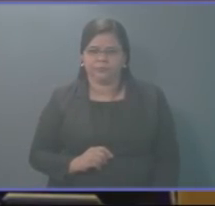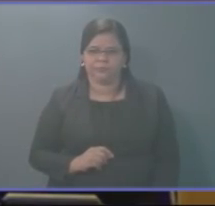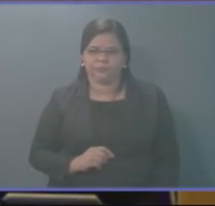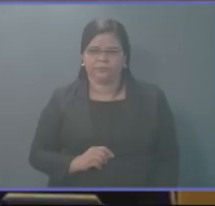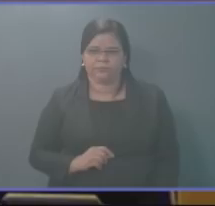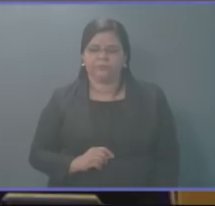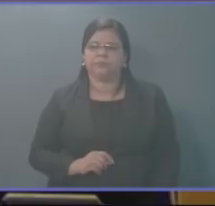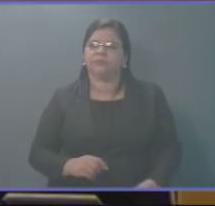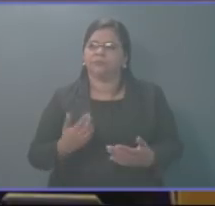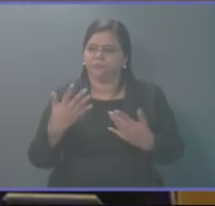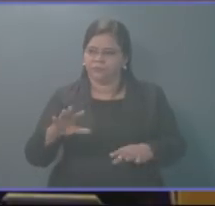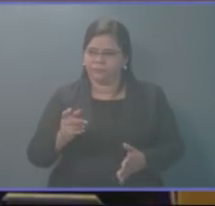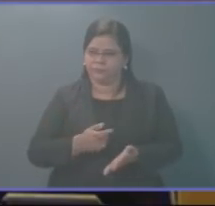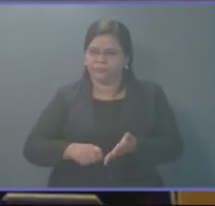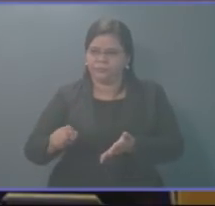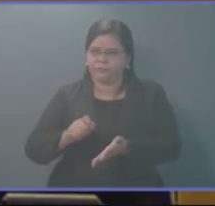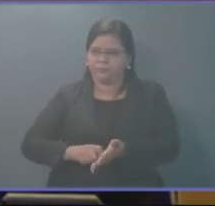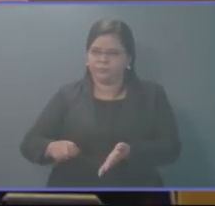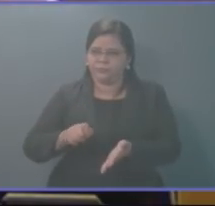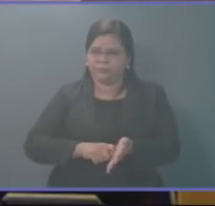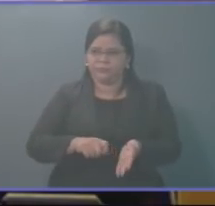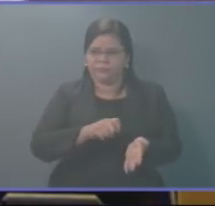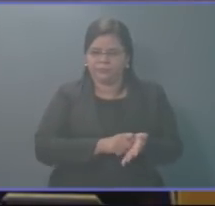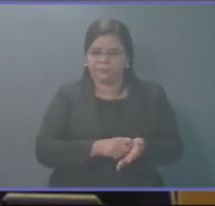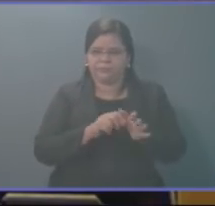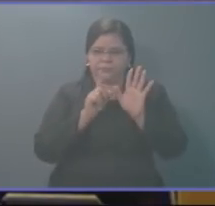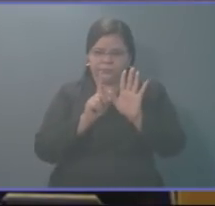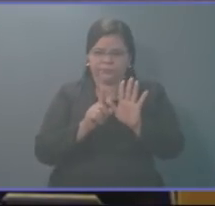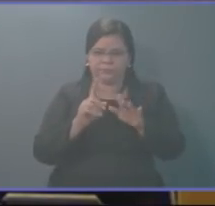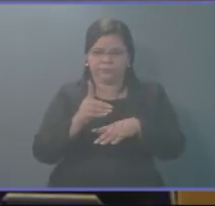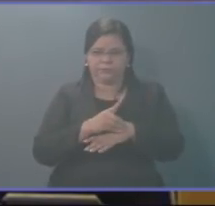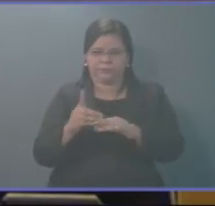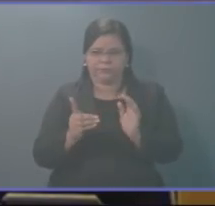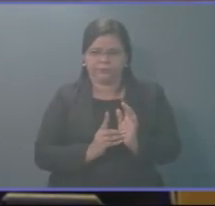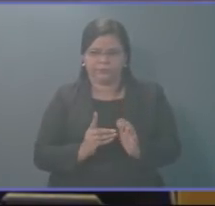Y tiene la firma de 6 diputados,